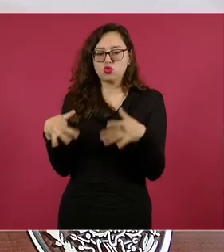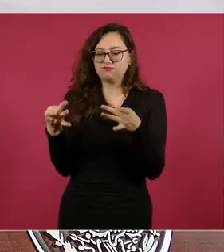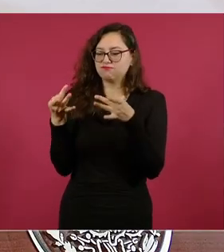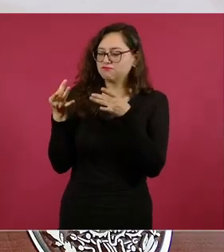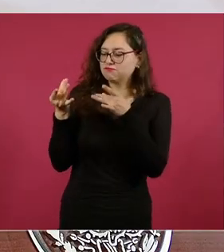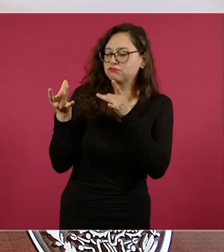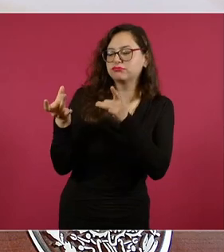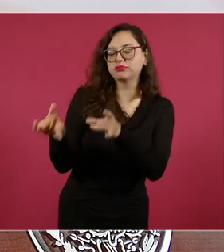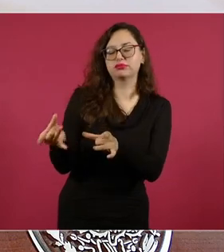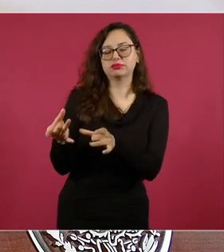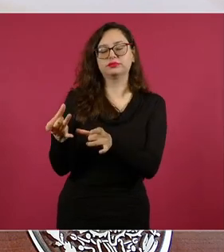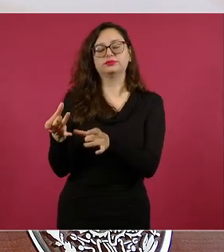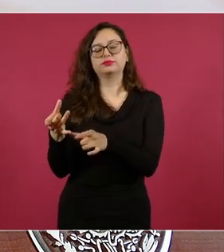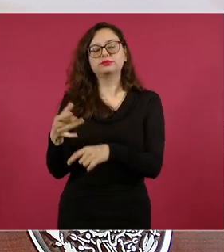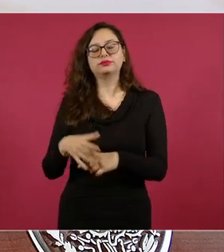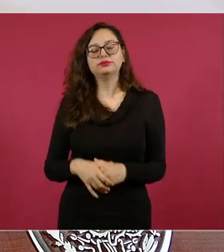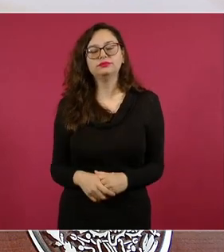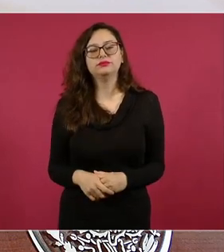madera fina.